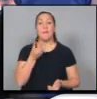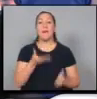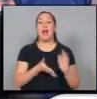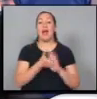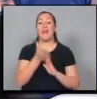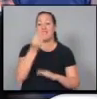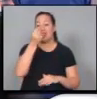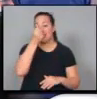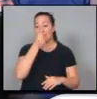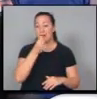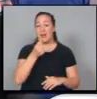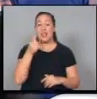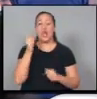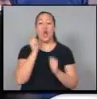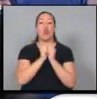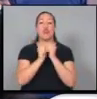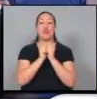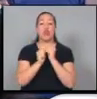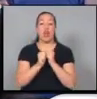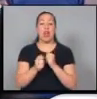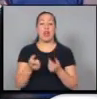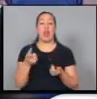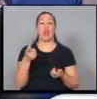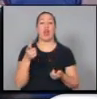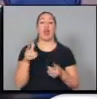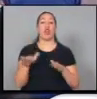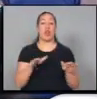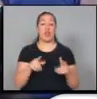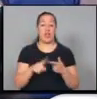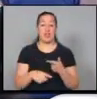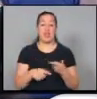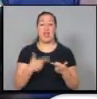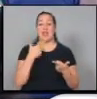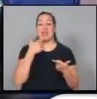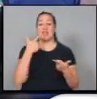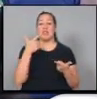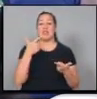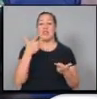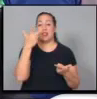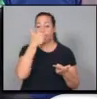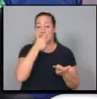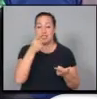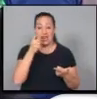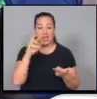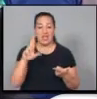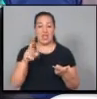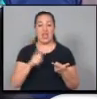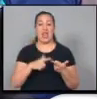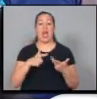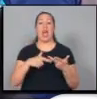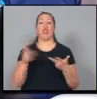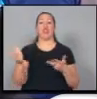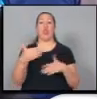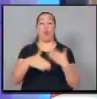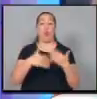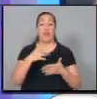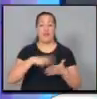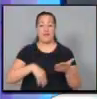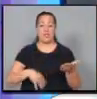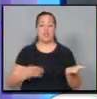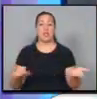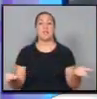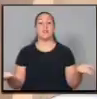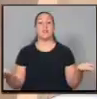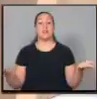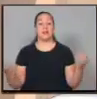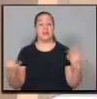Yo diría, un fin de semana en Rosario, con Cristiano Ronaldo, con Shakira. Que van a estar caminando con por ahí. Con los jugadores del Barcelona. Sí, van a ir a caminar. Vas a quedar